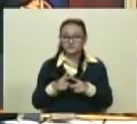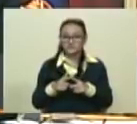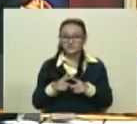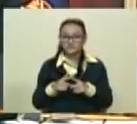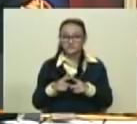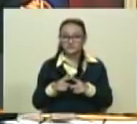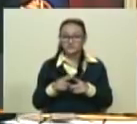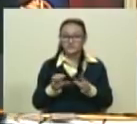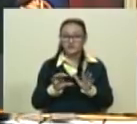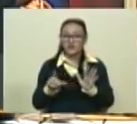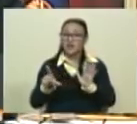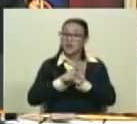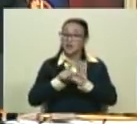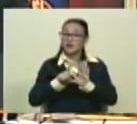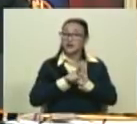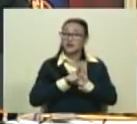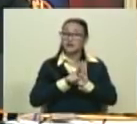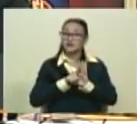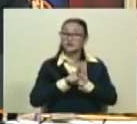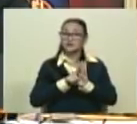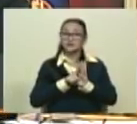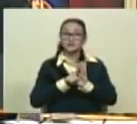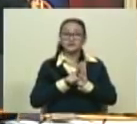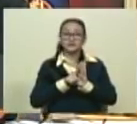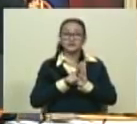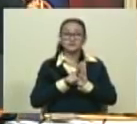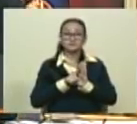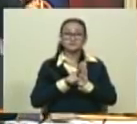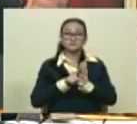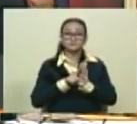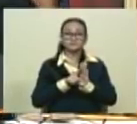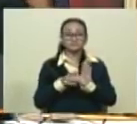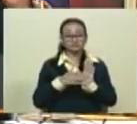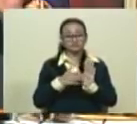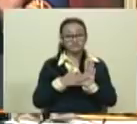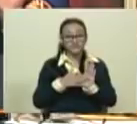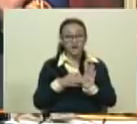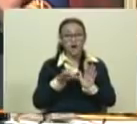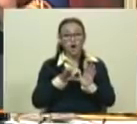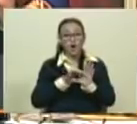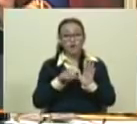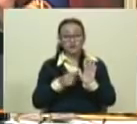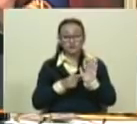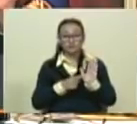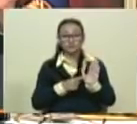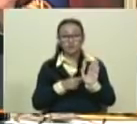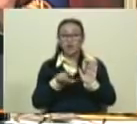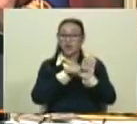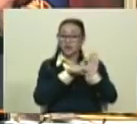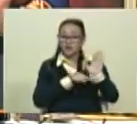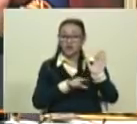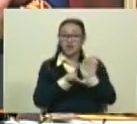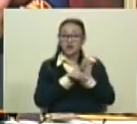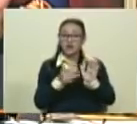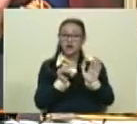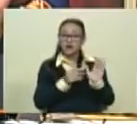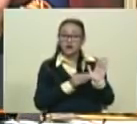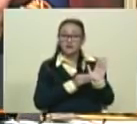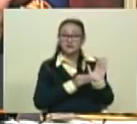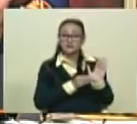constitucionales, legales, basadas en el mandato de la Constitución y basadas en